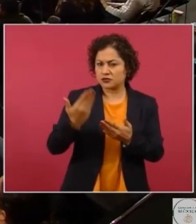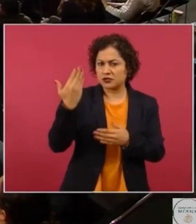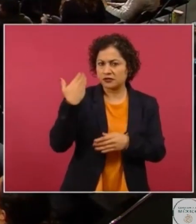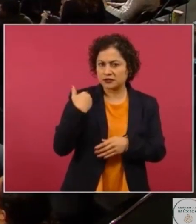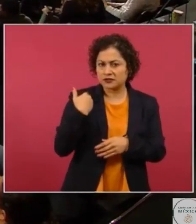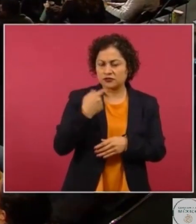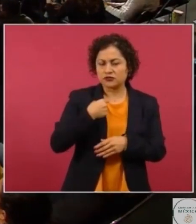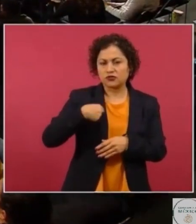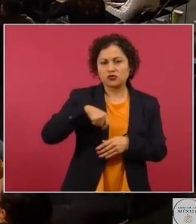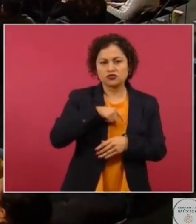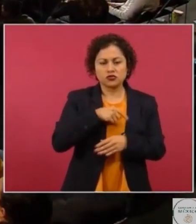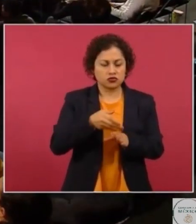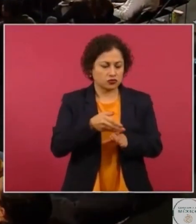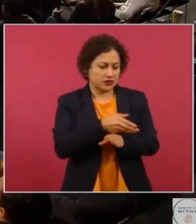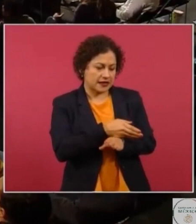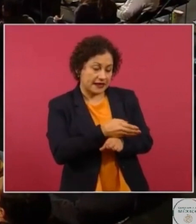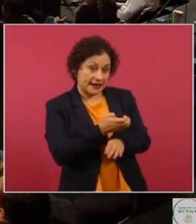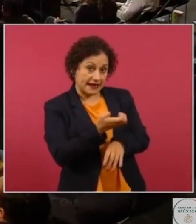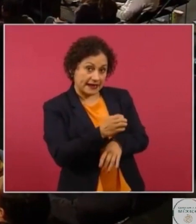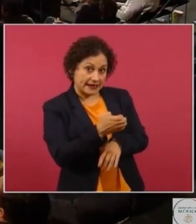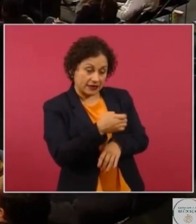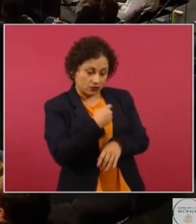teníamos para enero.